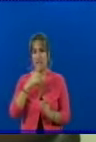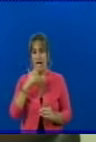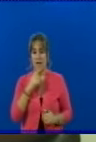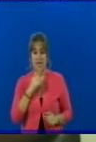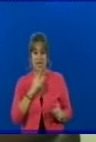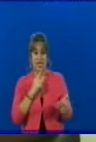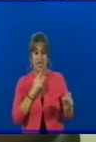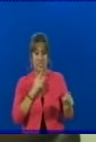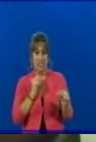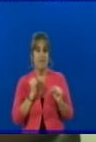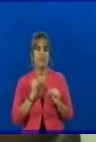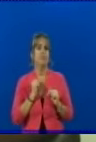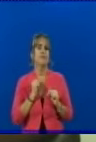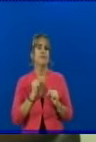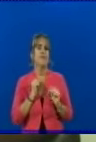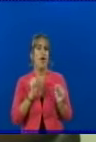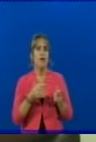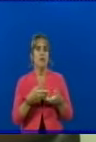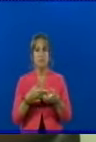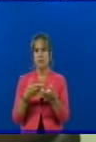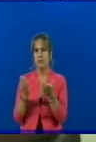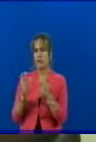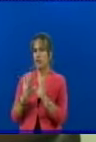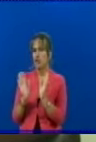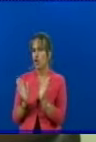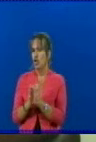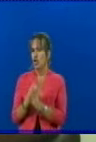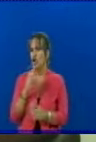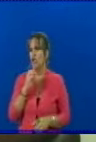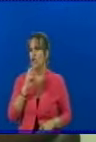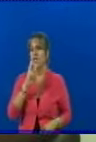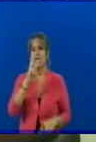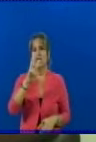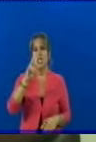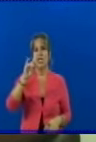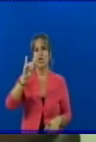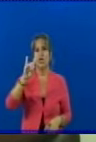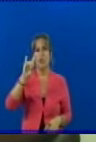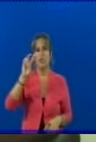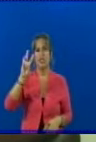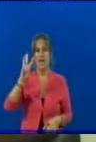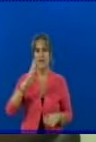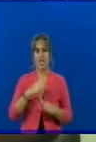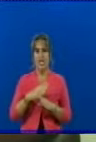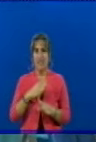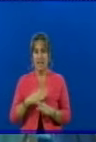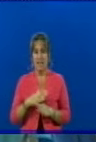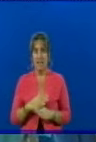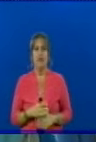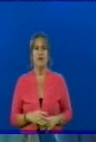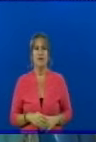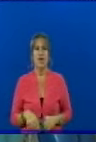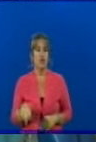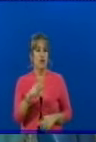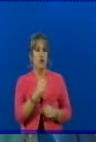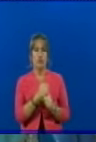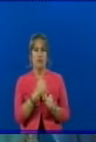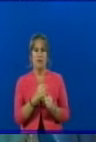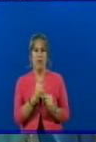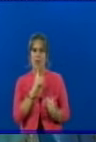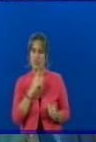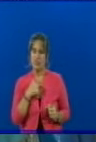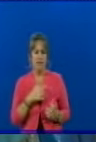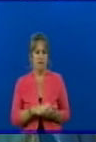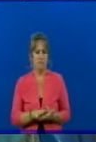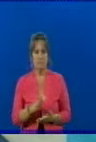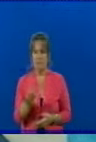donde se distribuyó un total de 393 toneladas en la provincia de Santiago de Cuba. Sus trabajadores están